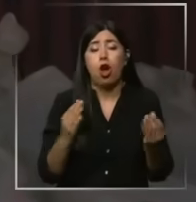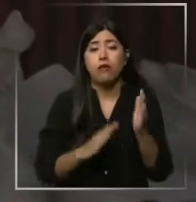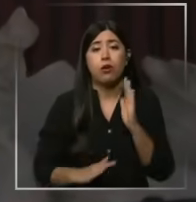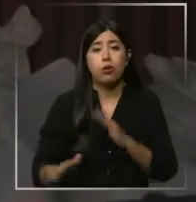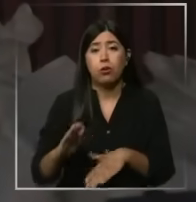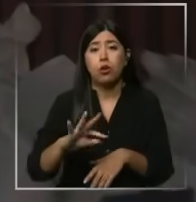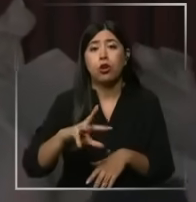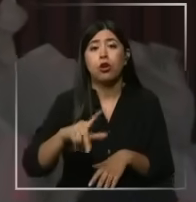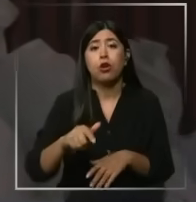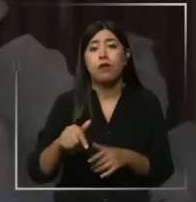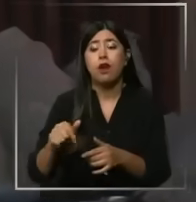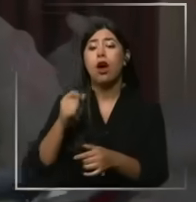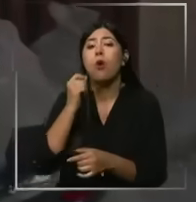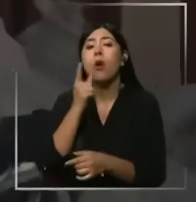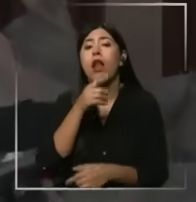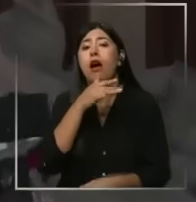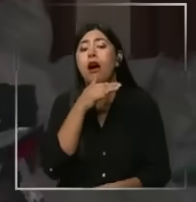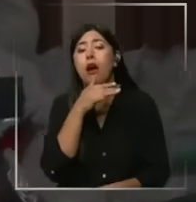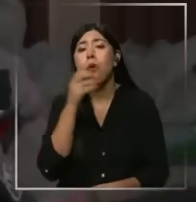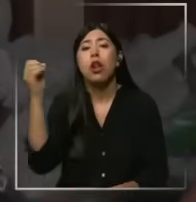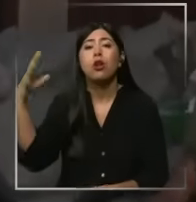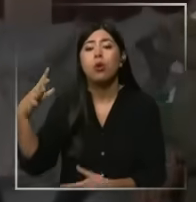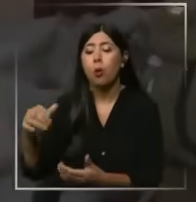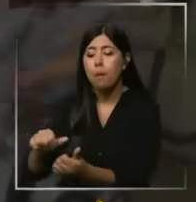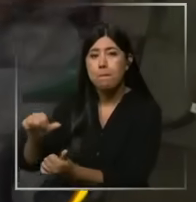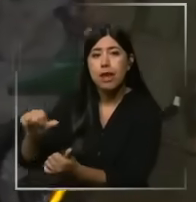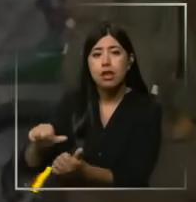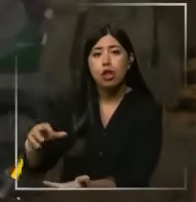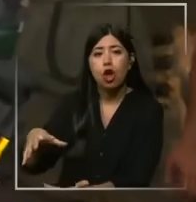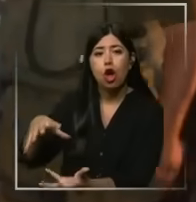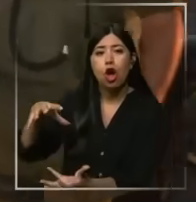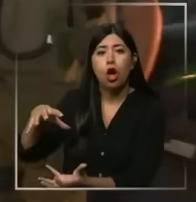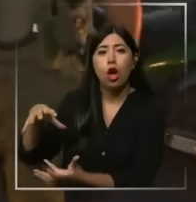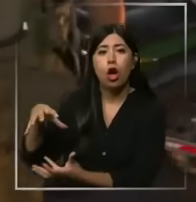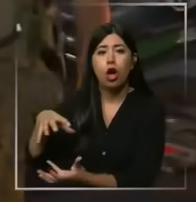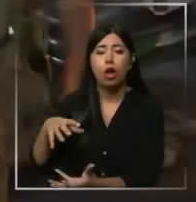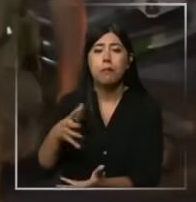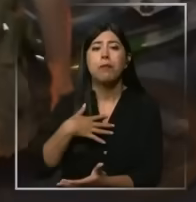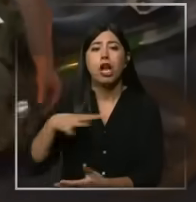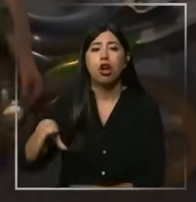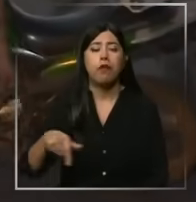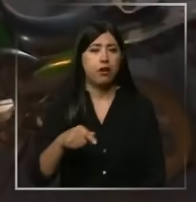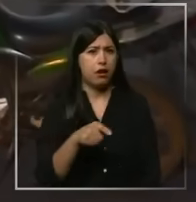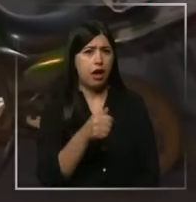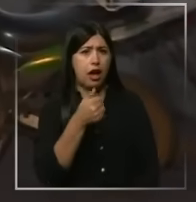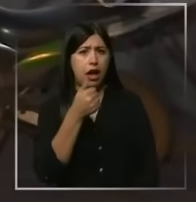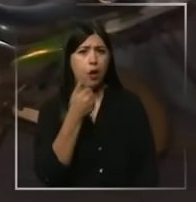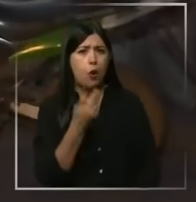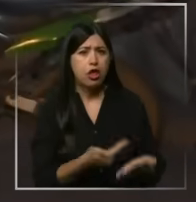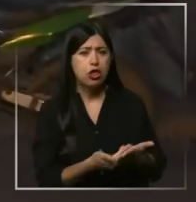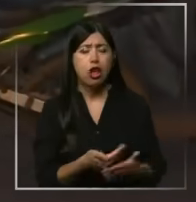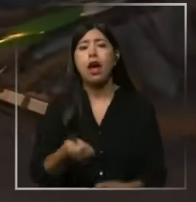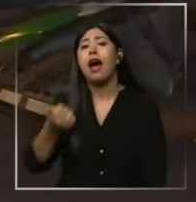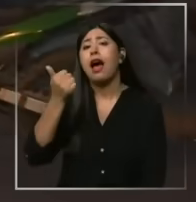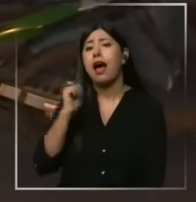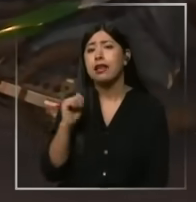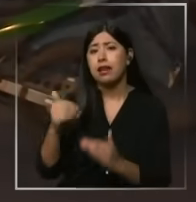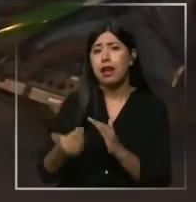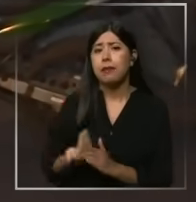me robaron hasta el medio del agua y la luz. ¿Y esto cuándo fue? ¿No? ¿Ayer? Ayer en la mañana.